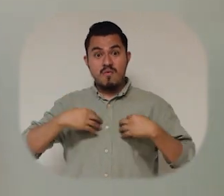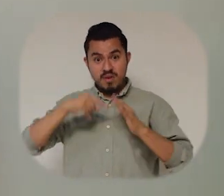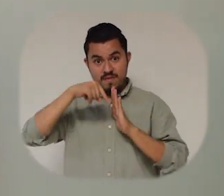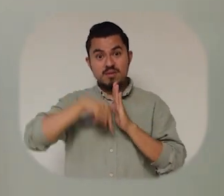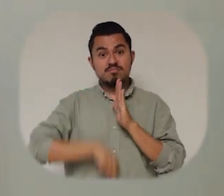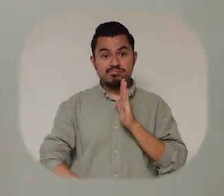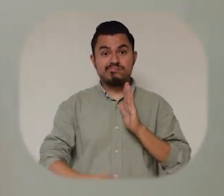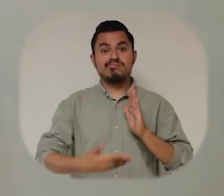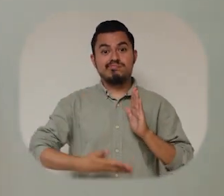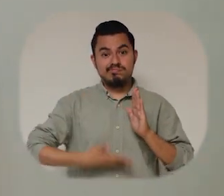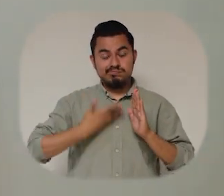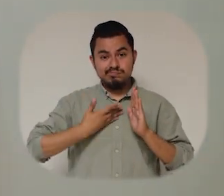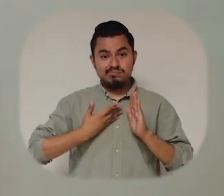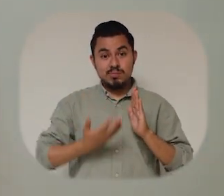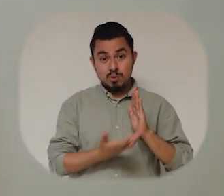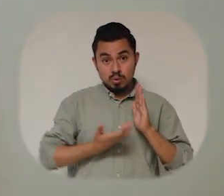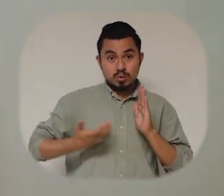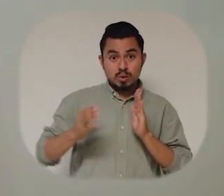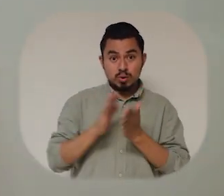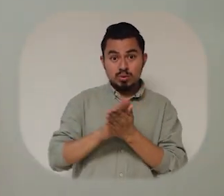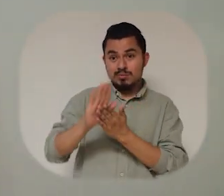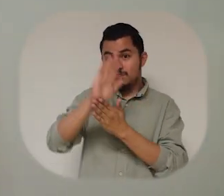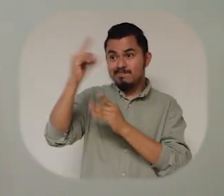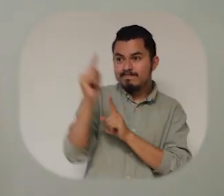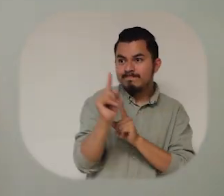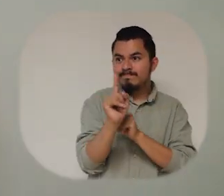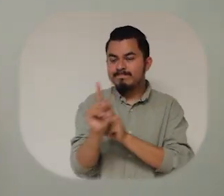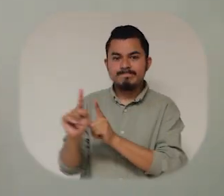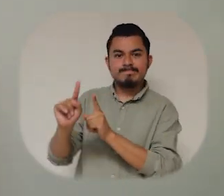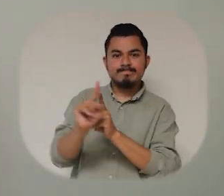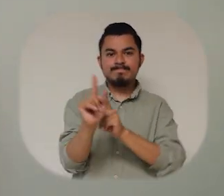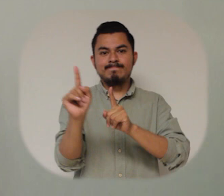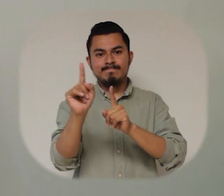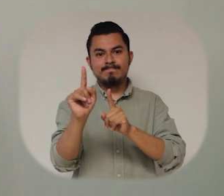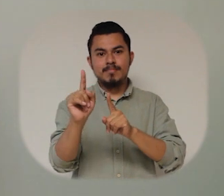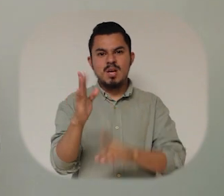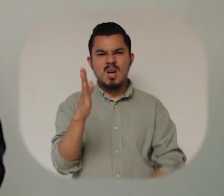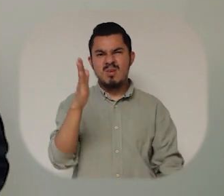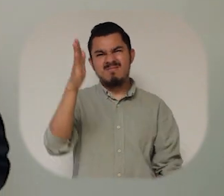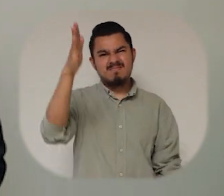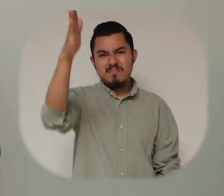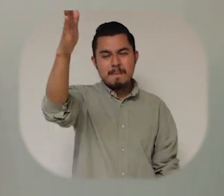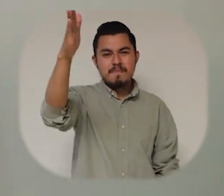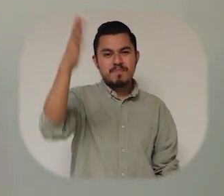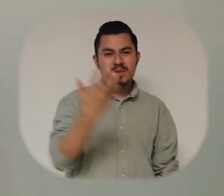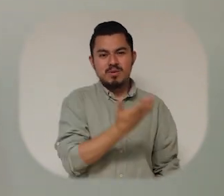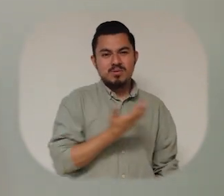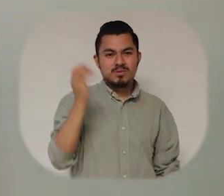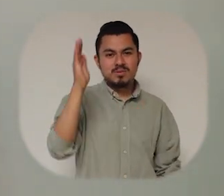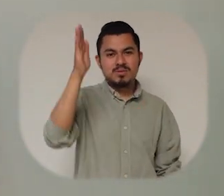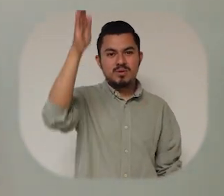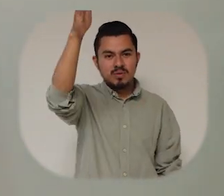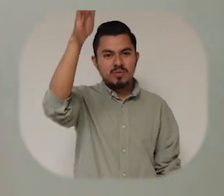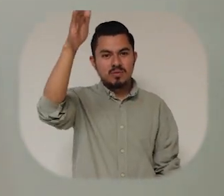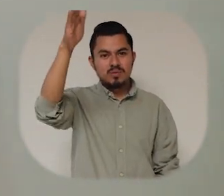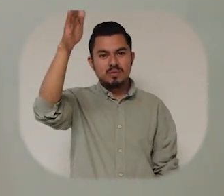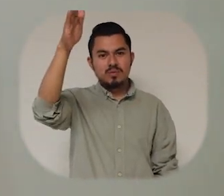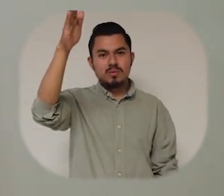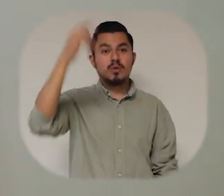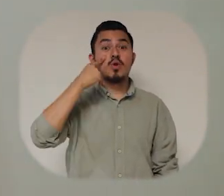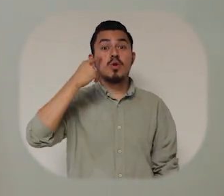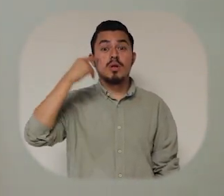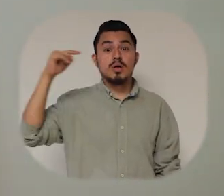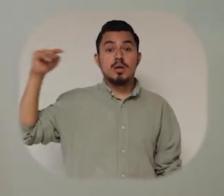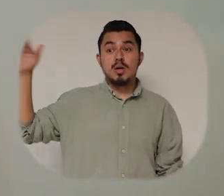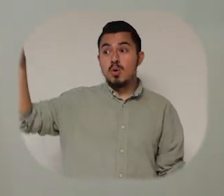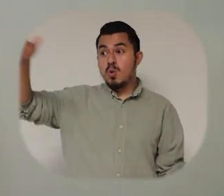Santo hoy y nuestro futuro es de estar sentados en los lugares celestiales con Cristo.